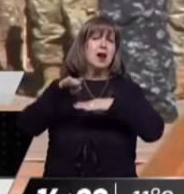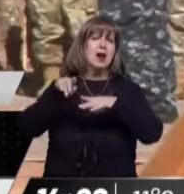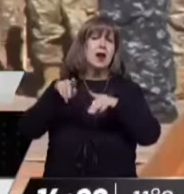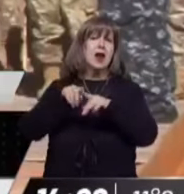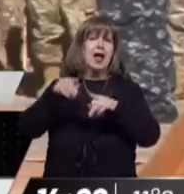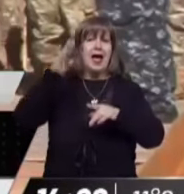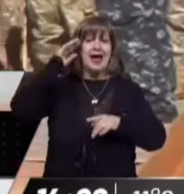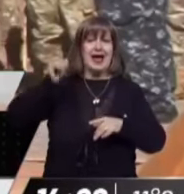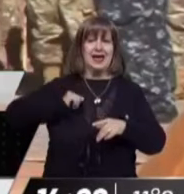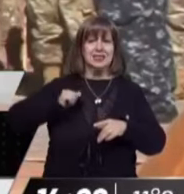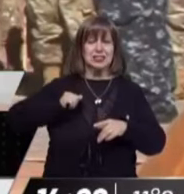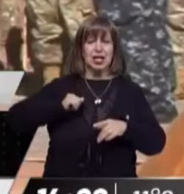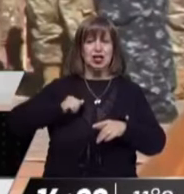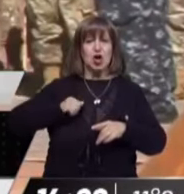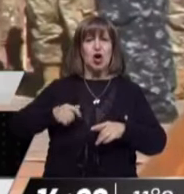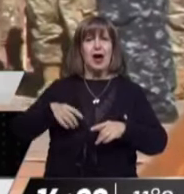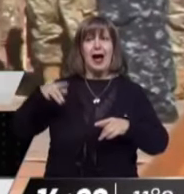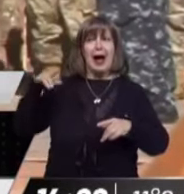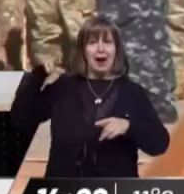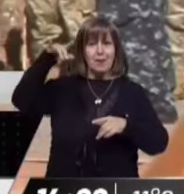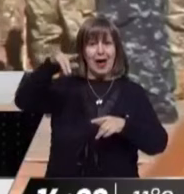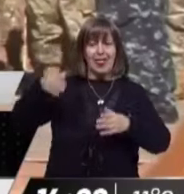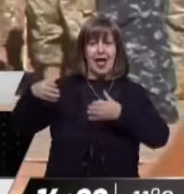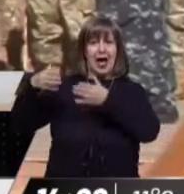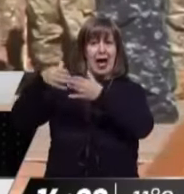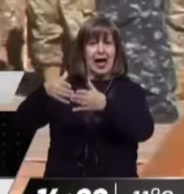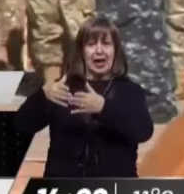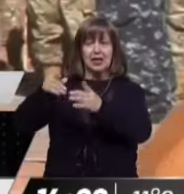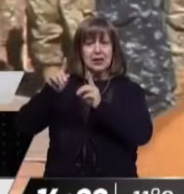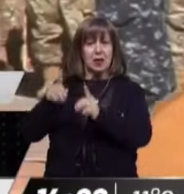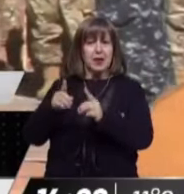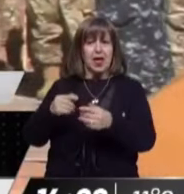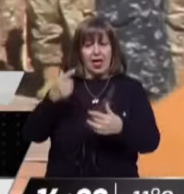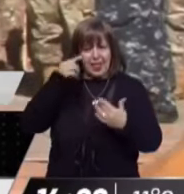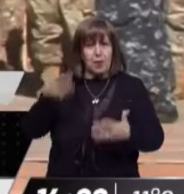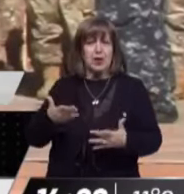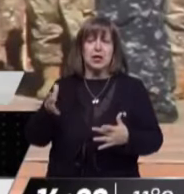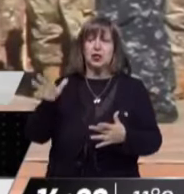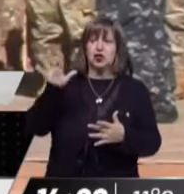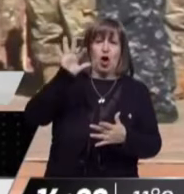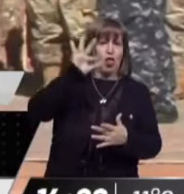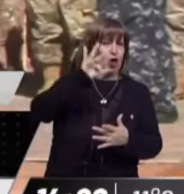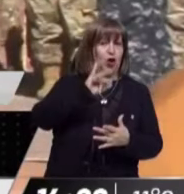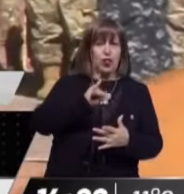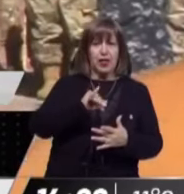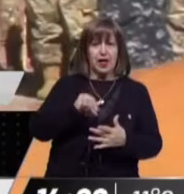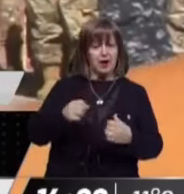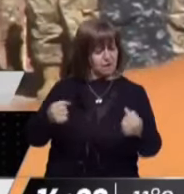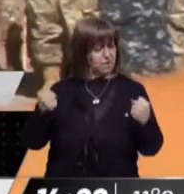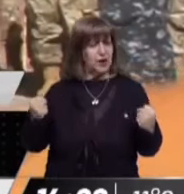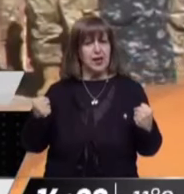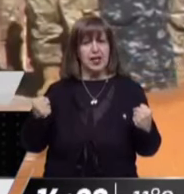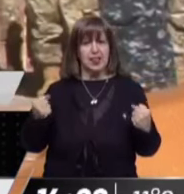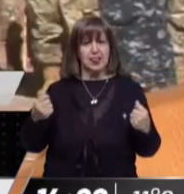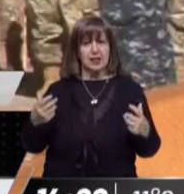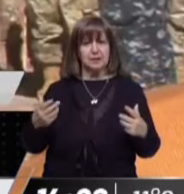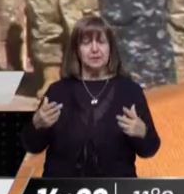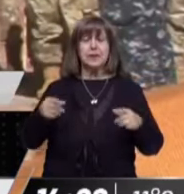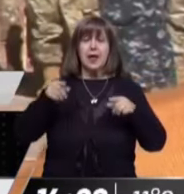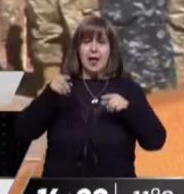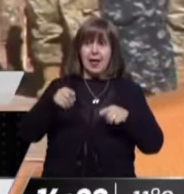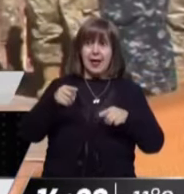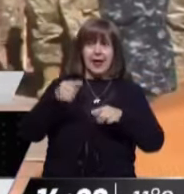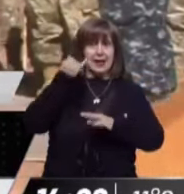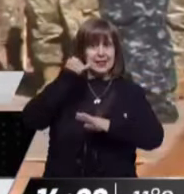que el ejército, la armada, la fuerza aérea demuestran día a día. Y en